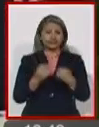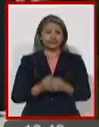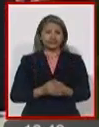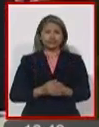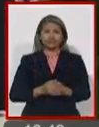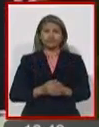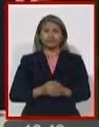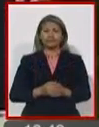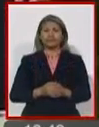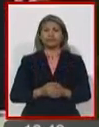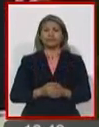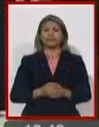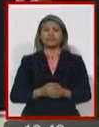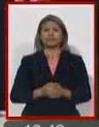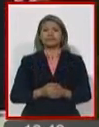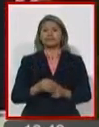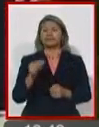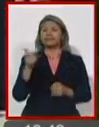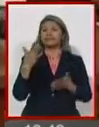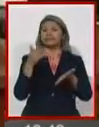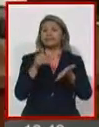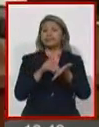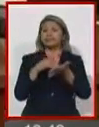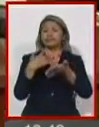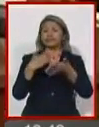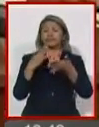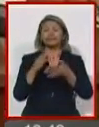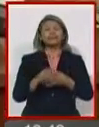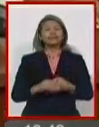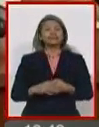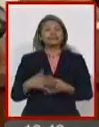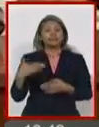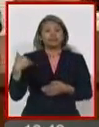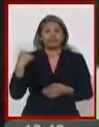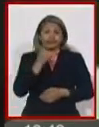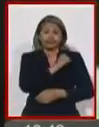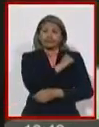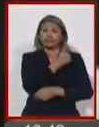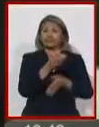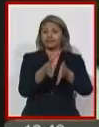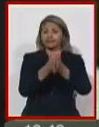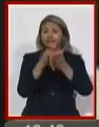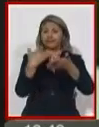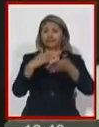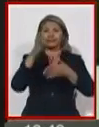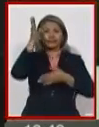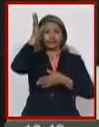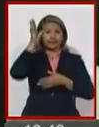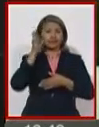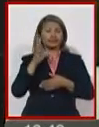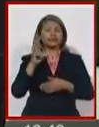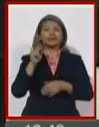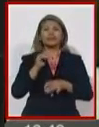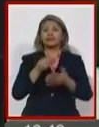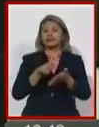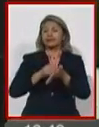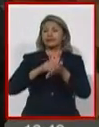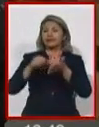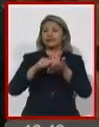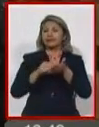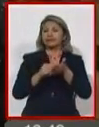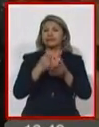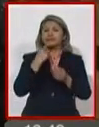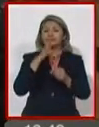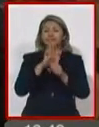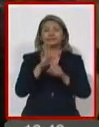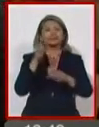recibir unos 10.000 alumnos. El rector de esta Casa Superior de Estudios pidió a los estudiantes y padres de familia no cancelar dinero